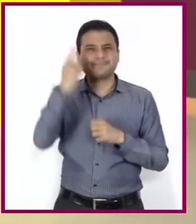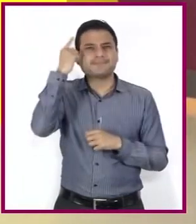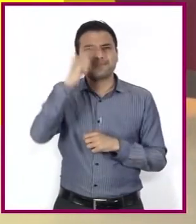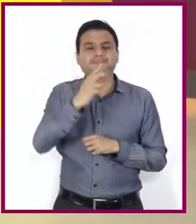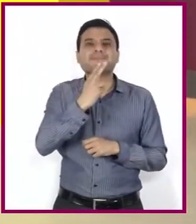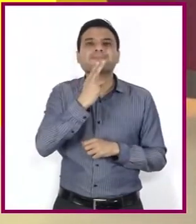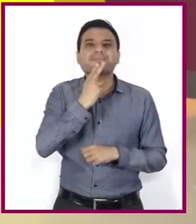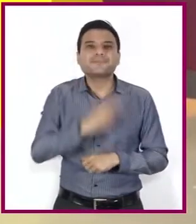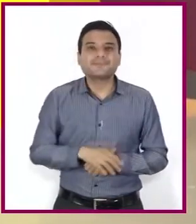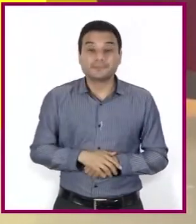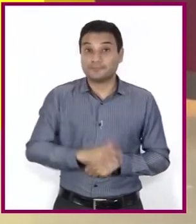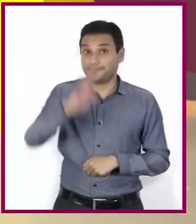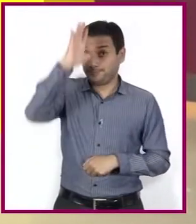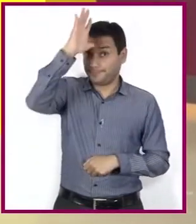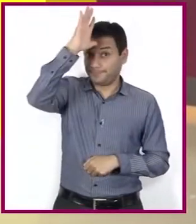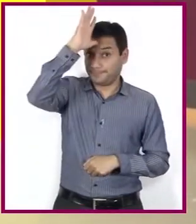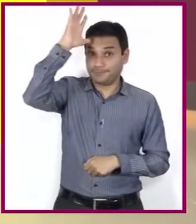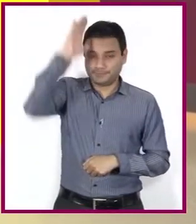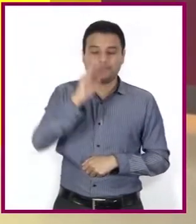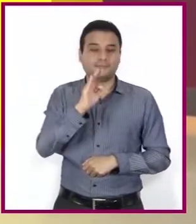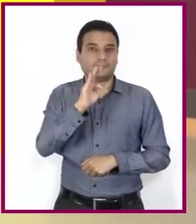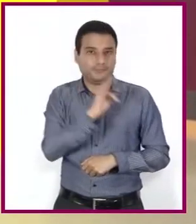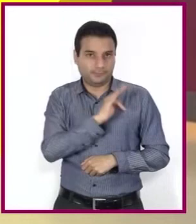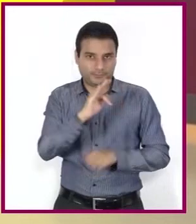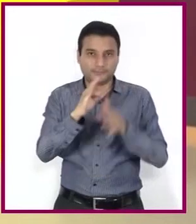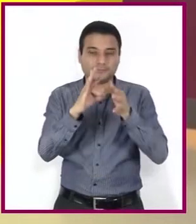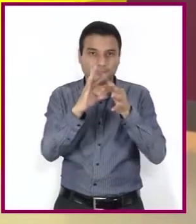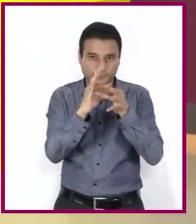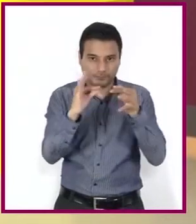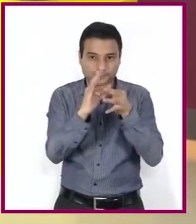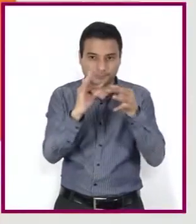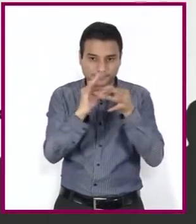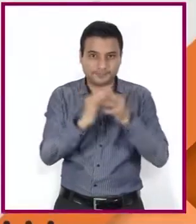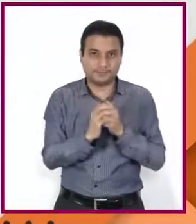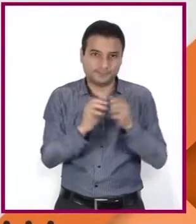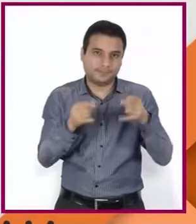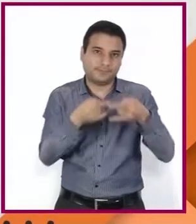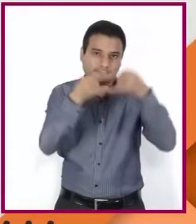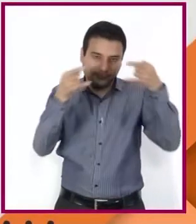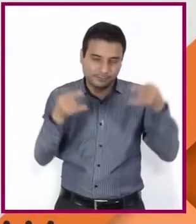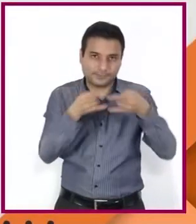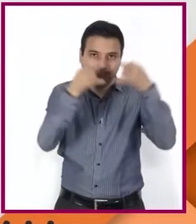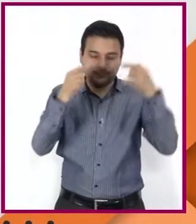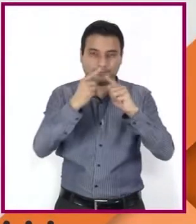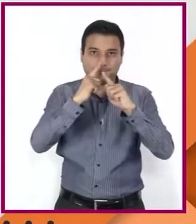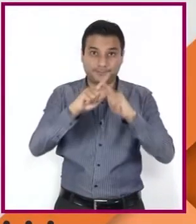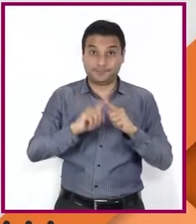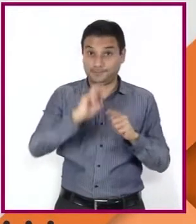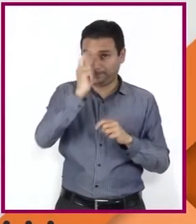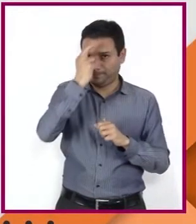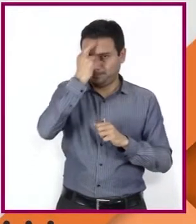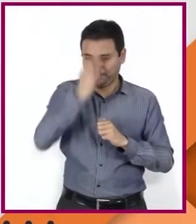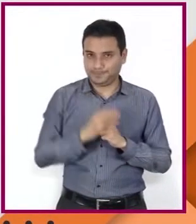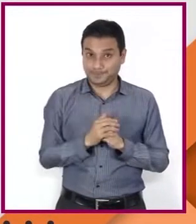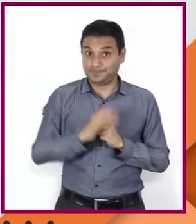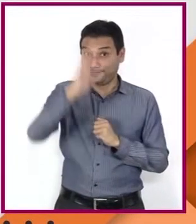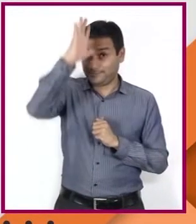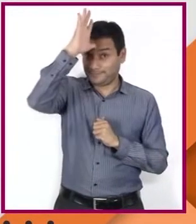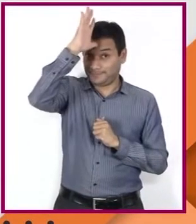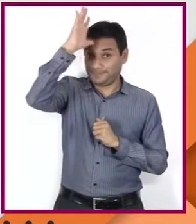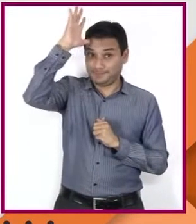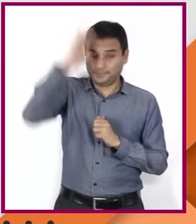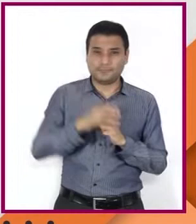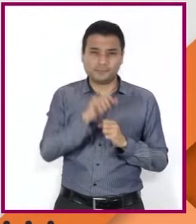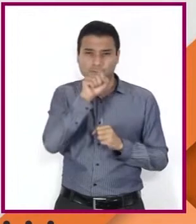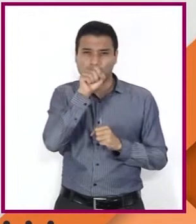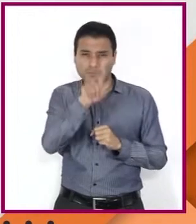una explicación al mundo que les rodeaba y la forma en que éste funcionaba. Recordemos que los mexicas, al igual que las otras